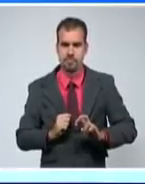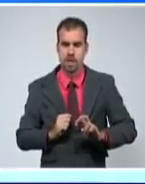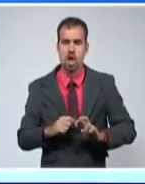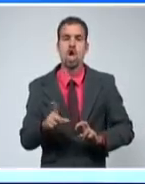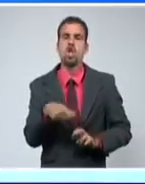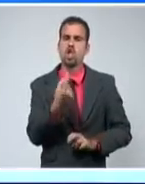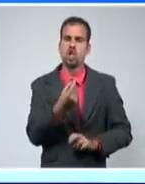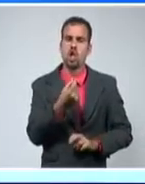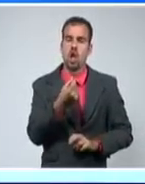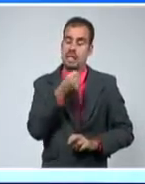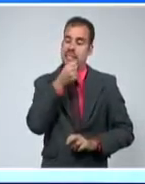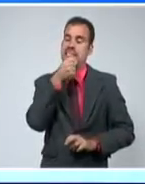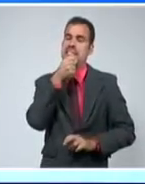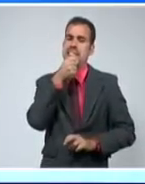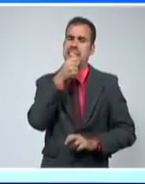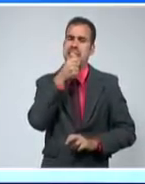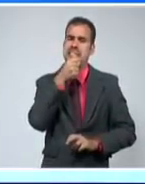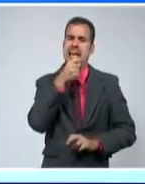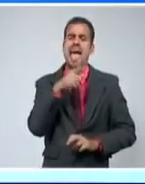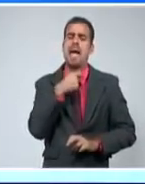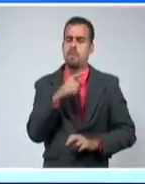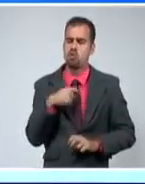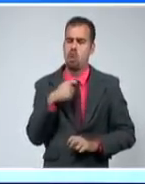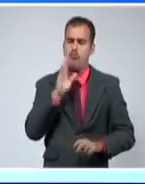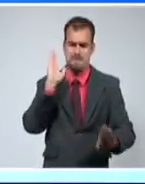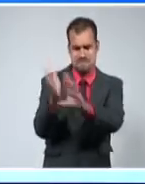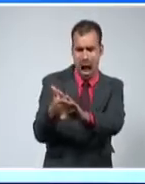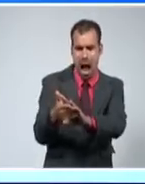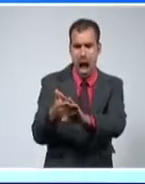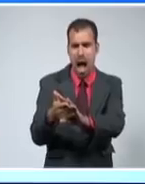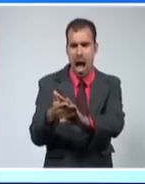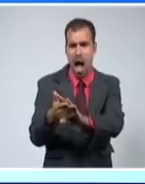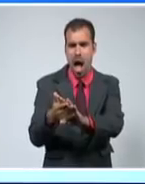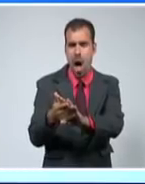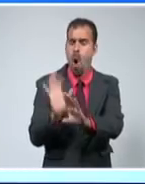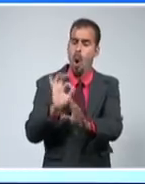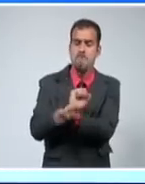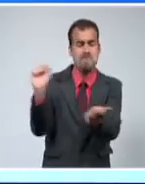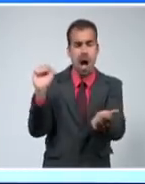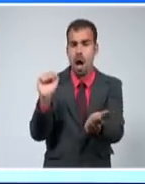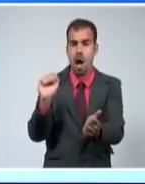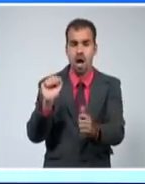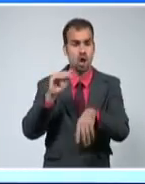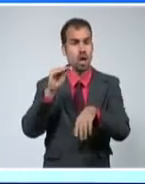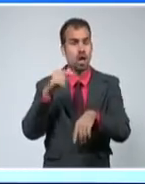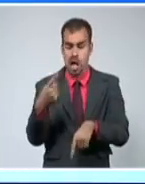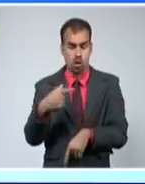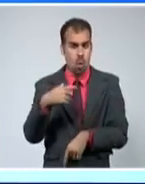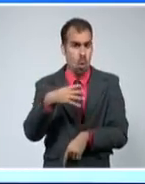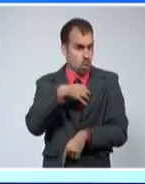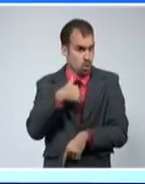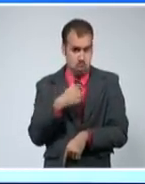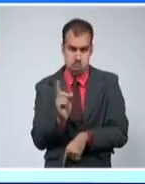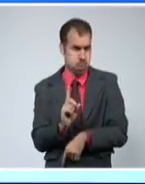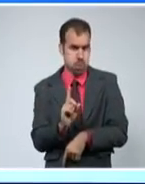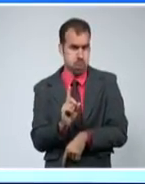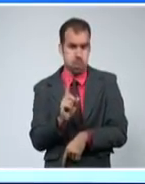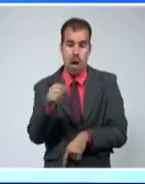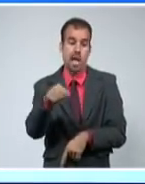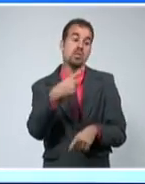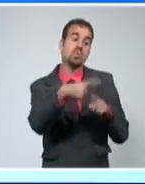o absorber eso no nos corresponde a nosotros eso corresponderá a los órganos constituidos constitucionalmente en cuba para esos fines